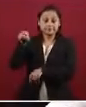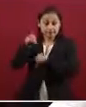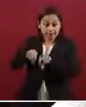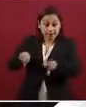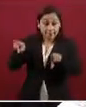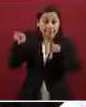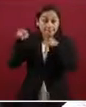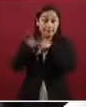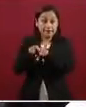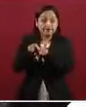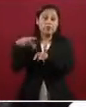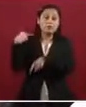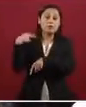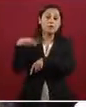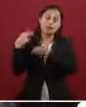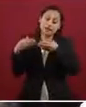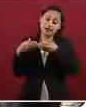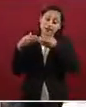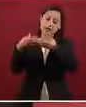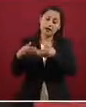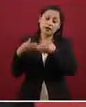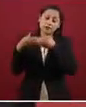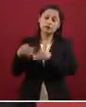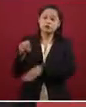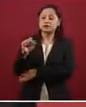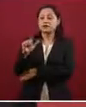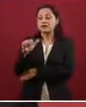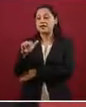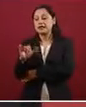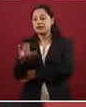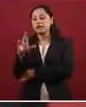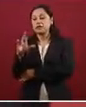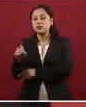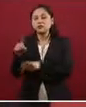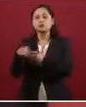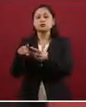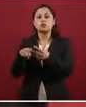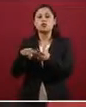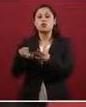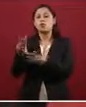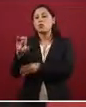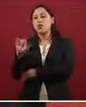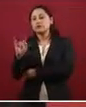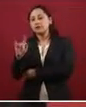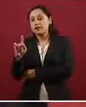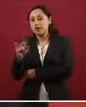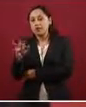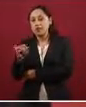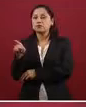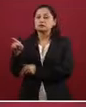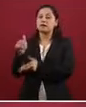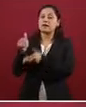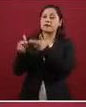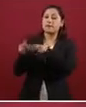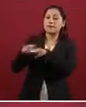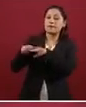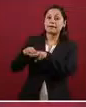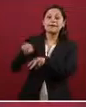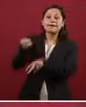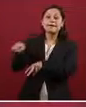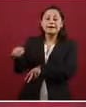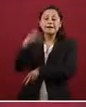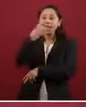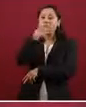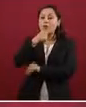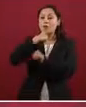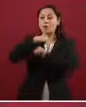de Porfirio Díaz, el puerto de Salina Cruz, el puerto de Coatzacoalcos, y el tren fue el que hizo